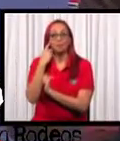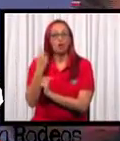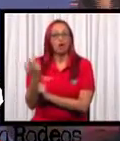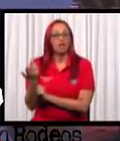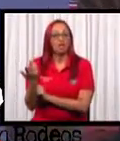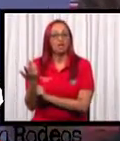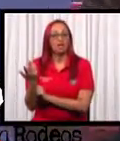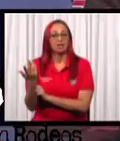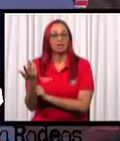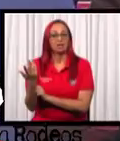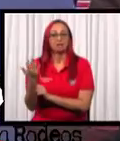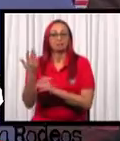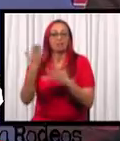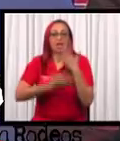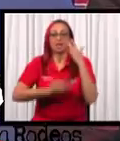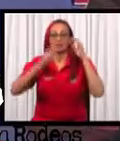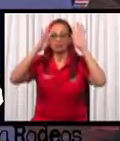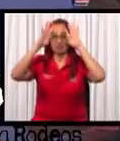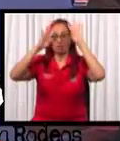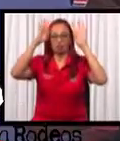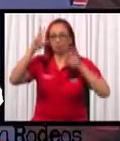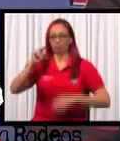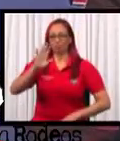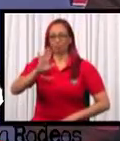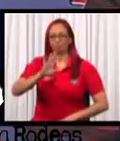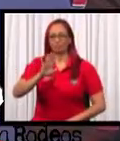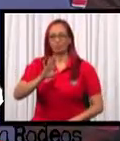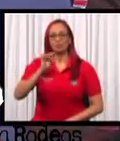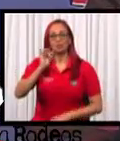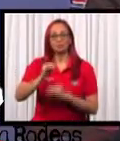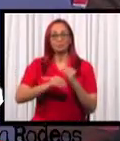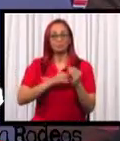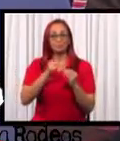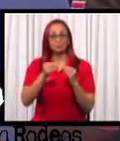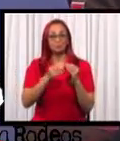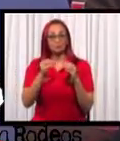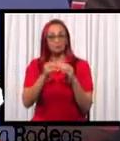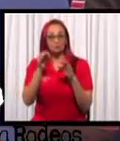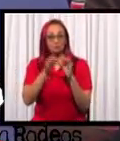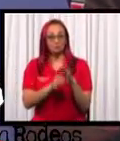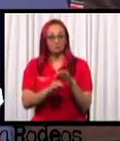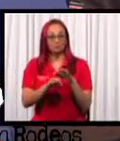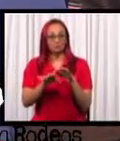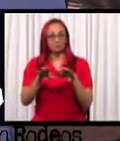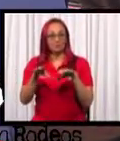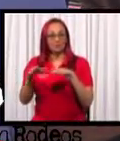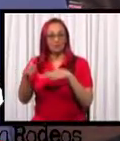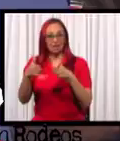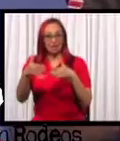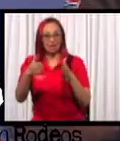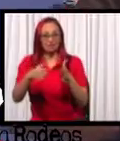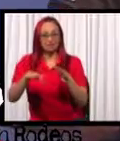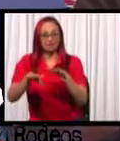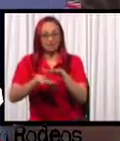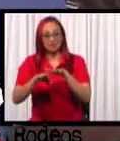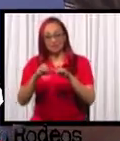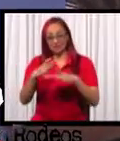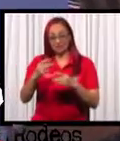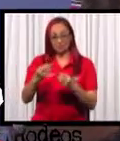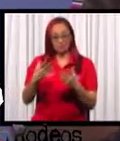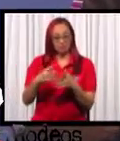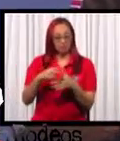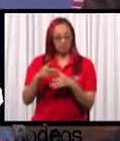porque a alguien se le ocurrió. Es que el producto más sensible de la canasta básica es de interés público y tiene que ser